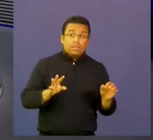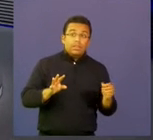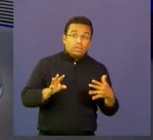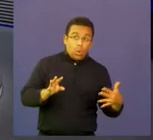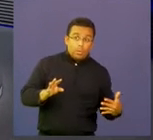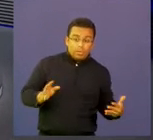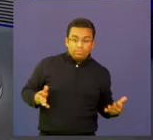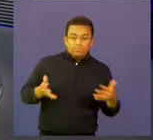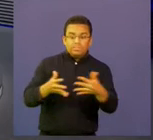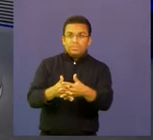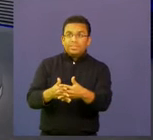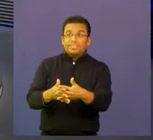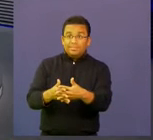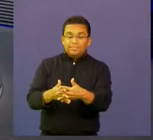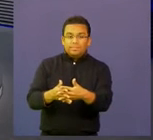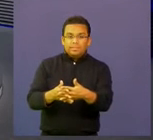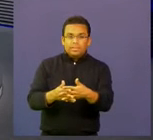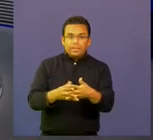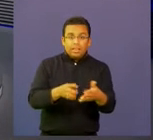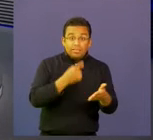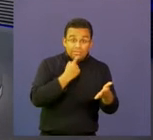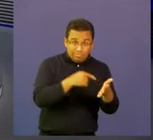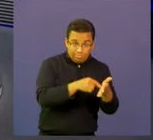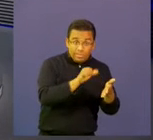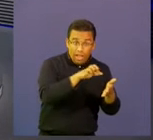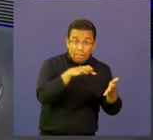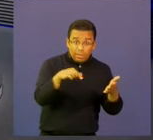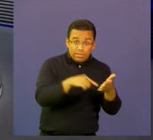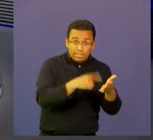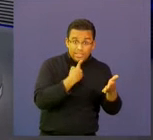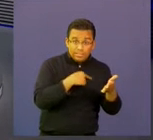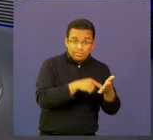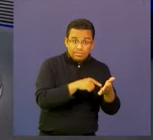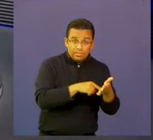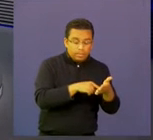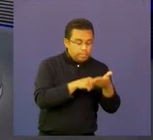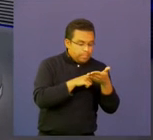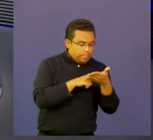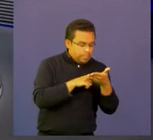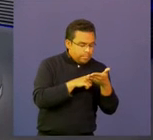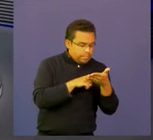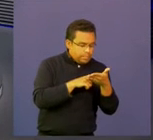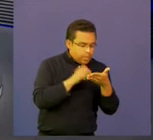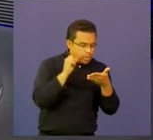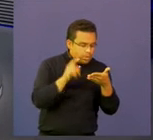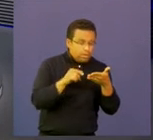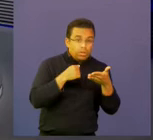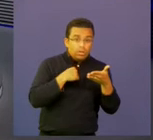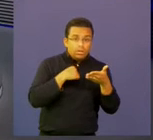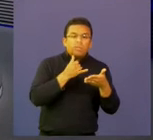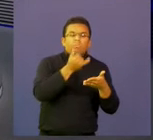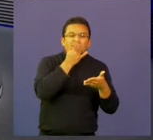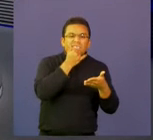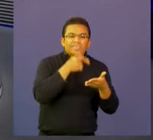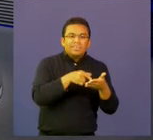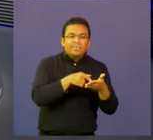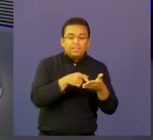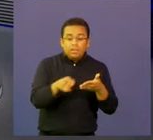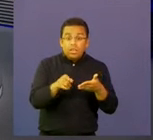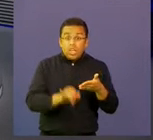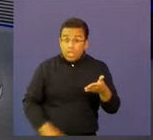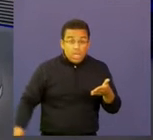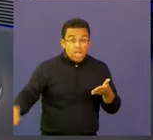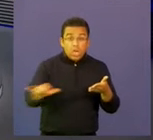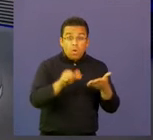final es que todos los niños llegan al mismo resultado, pero por caminos diferentes. La tecnología va a